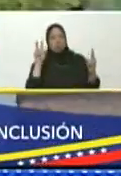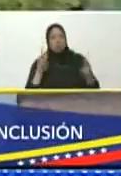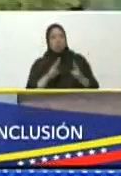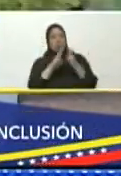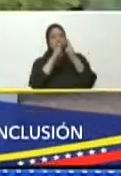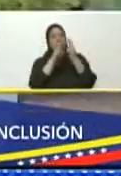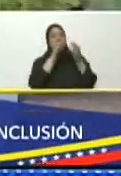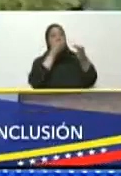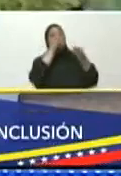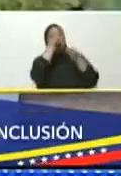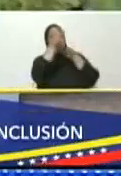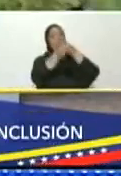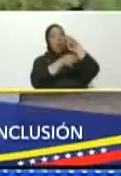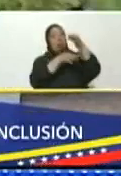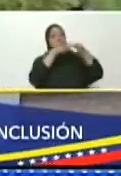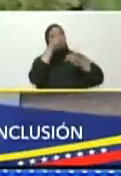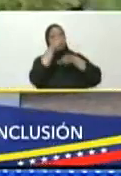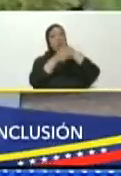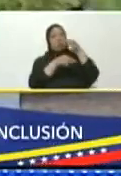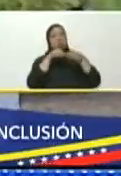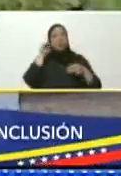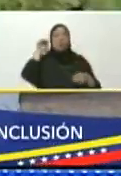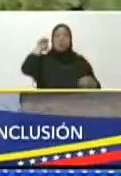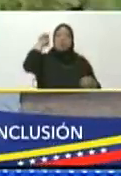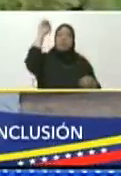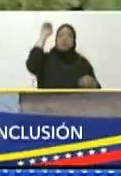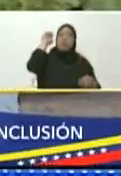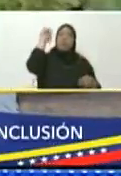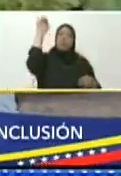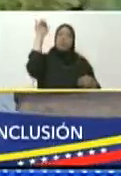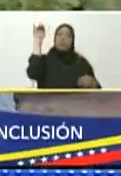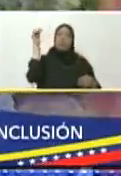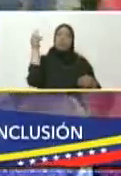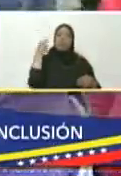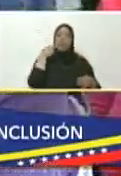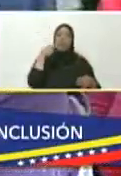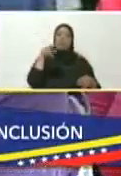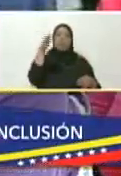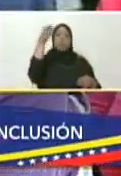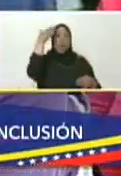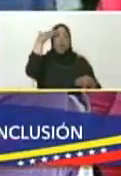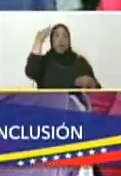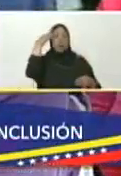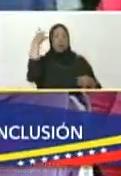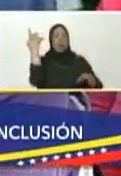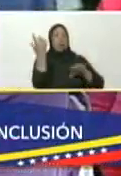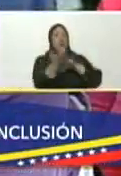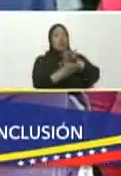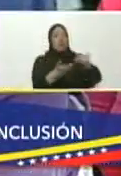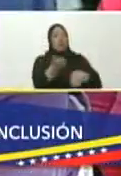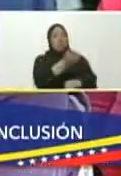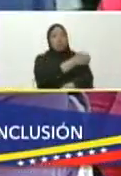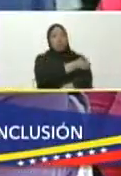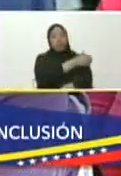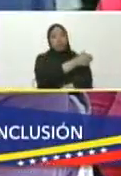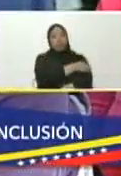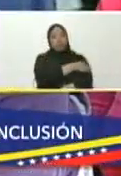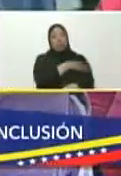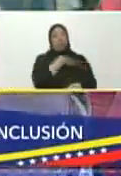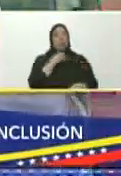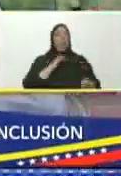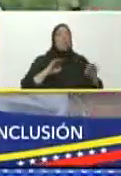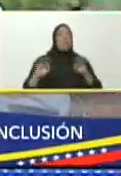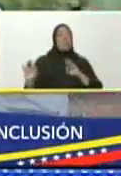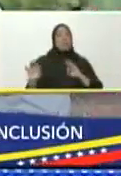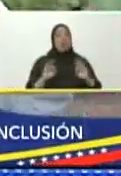explicó, él se fue al futuro y me explicó qué iba a enfrentar yo. Y cómo tenía que prepararme para eso. Y